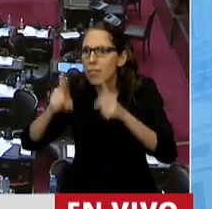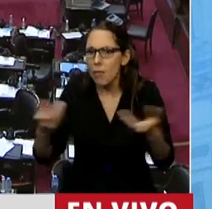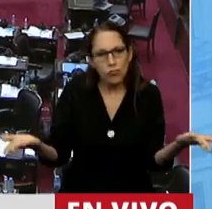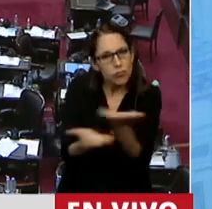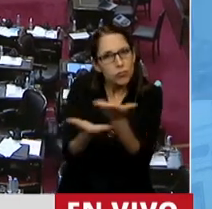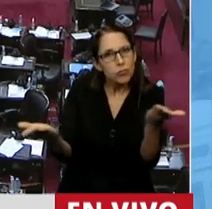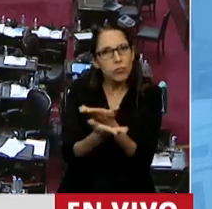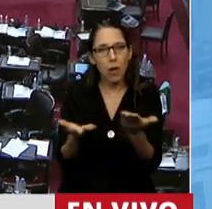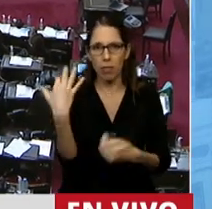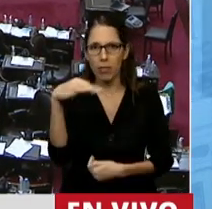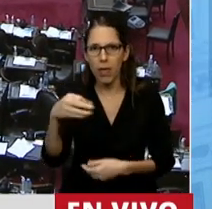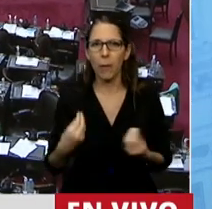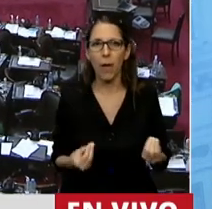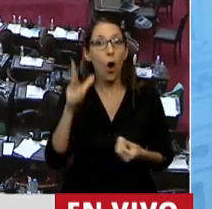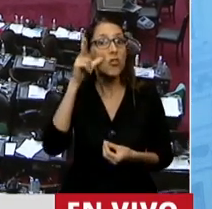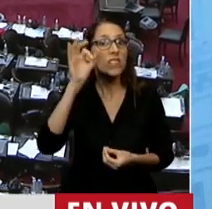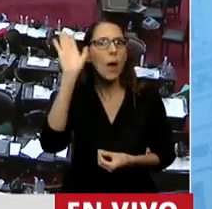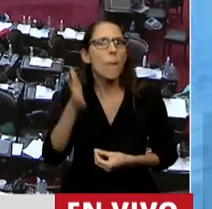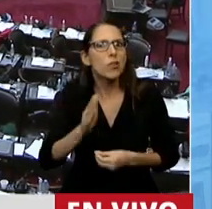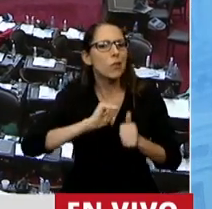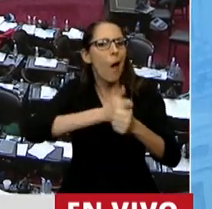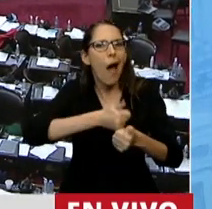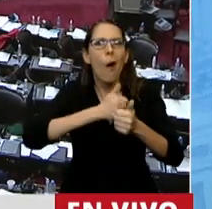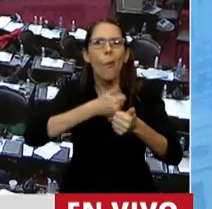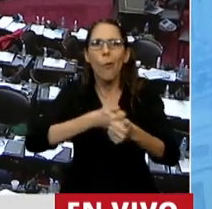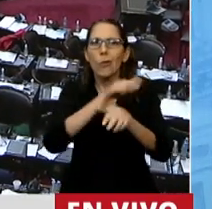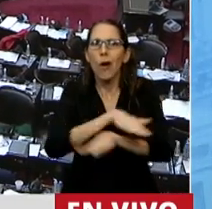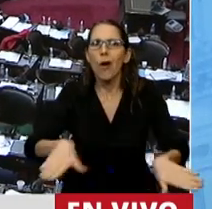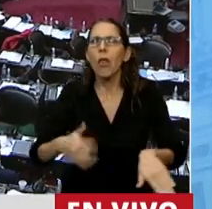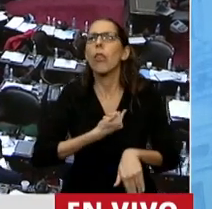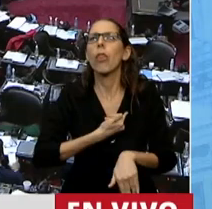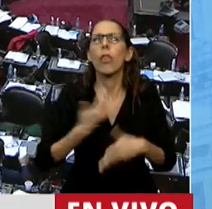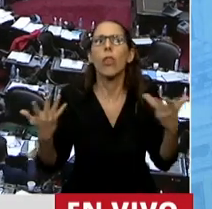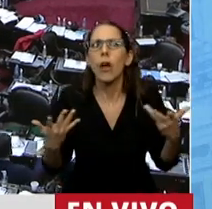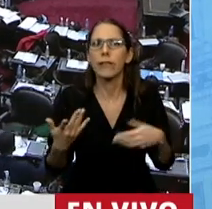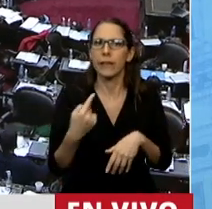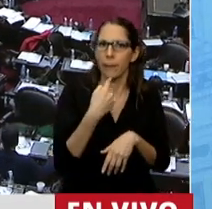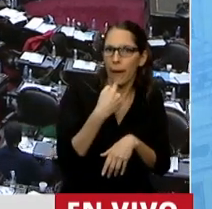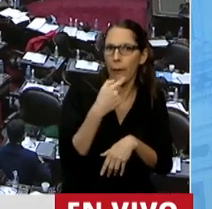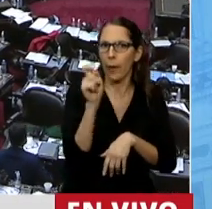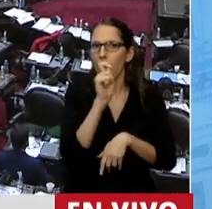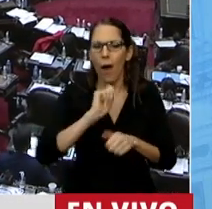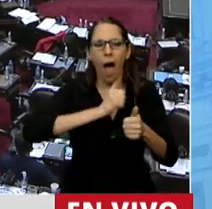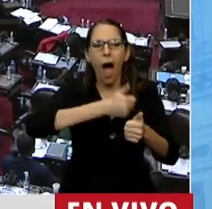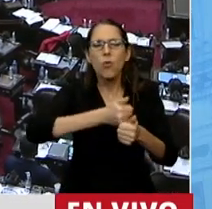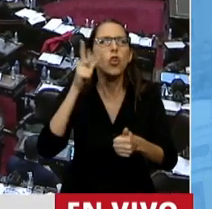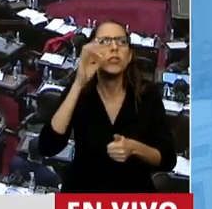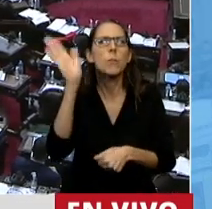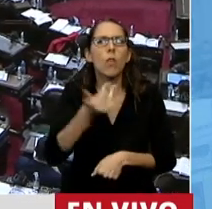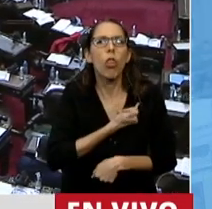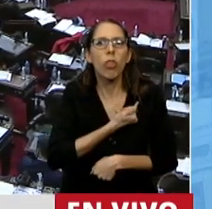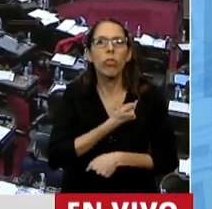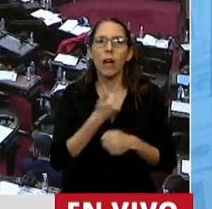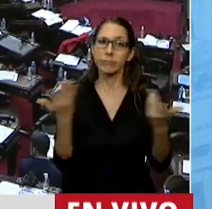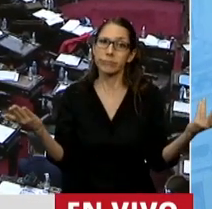participar. Porque el 80% de los abusos que sufren niños y niñas se dan en el